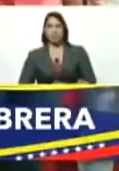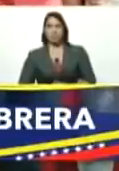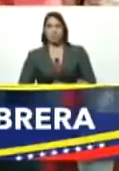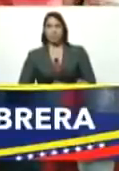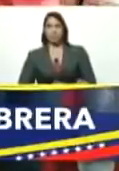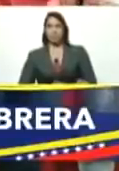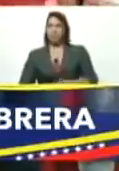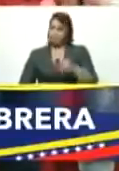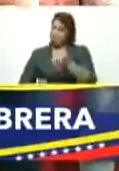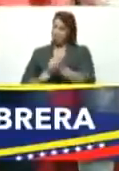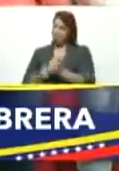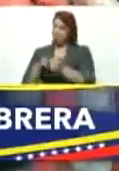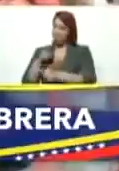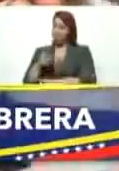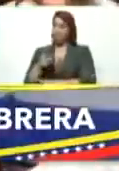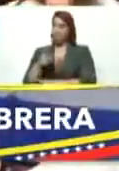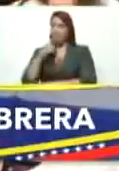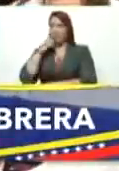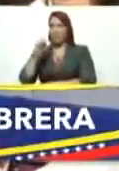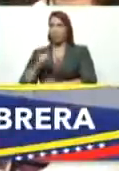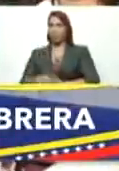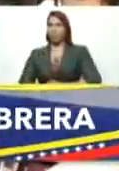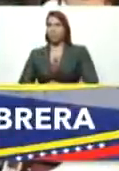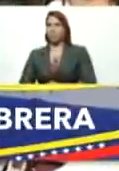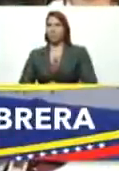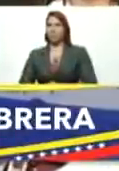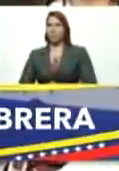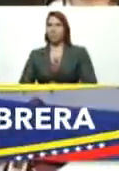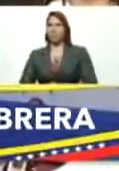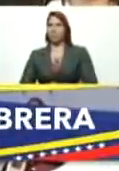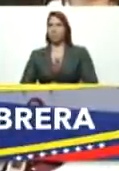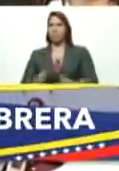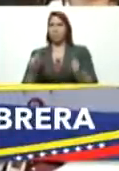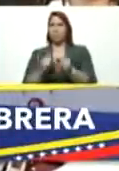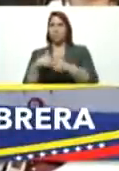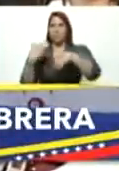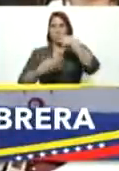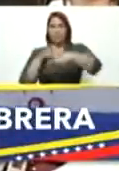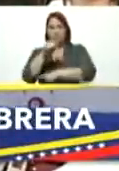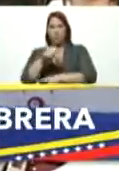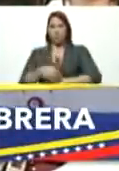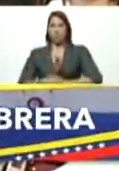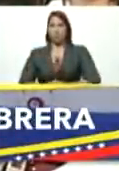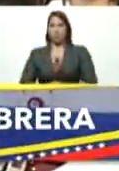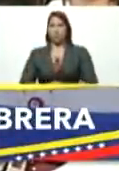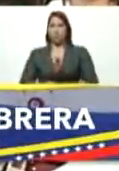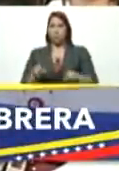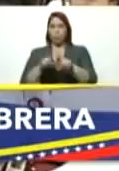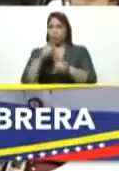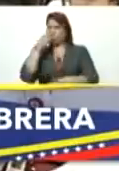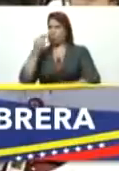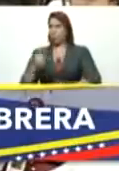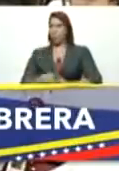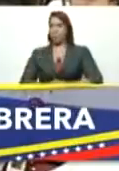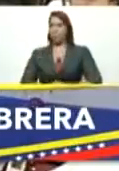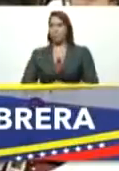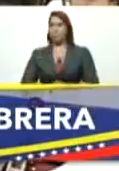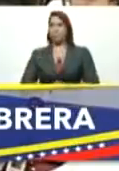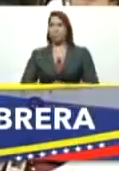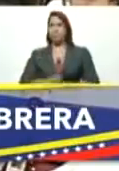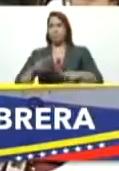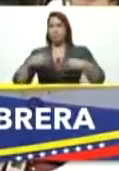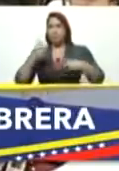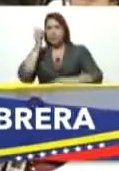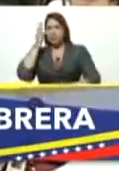cuente usted camarada nicolás maduro moros con una revolución como zamora irreverente